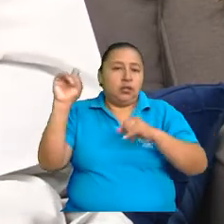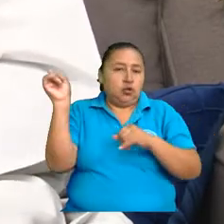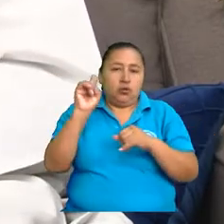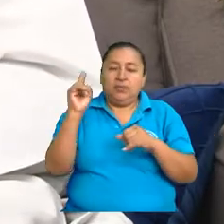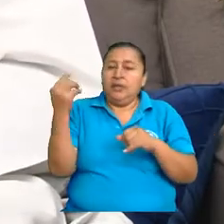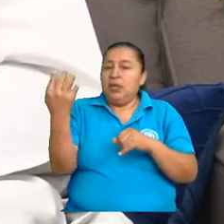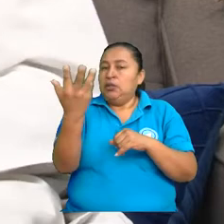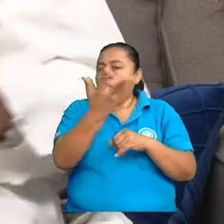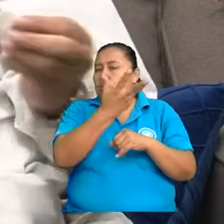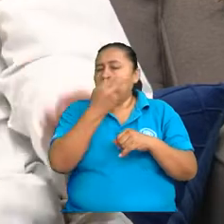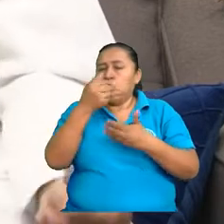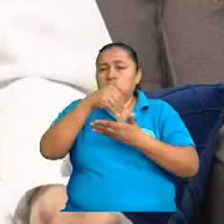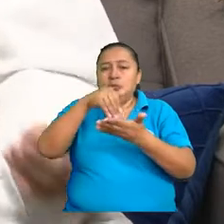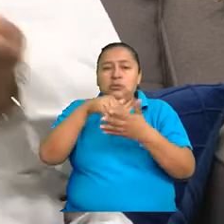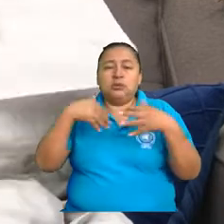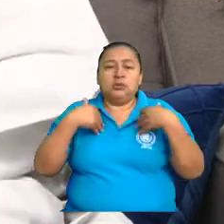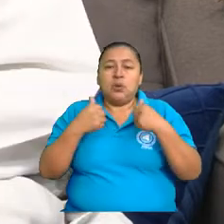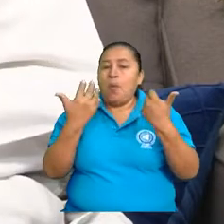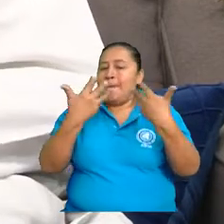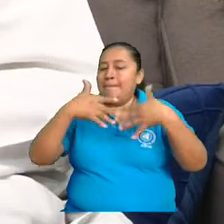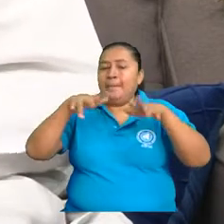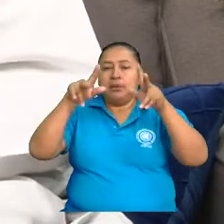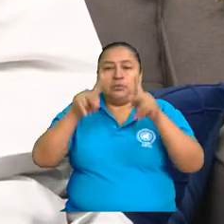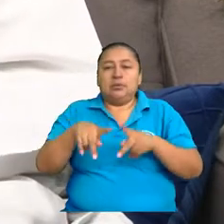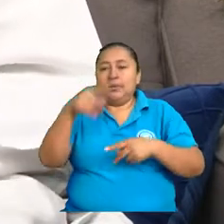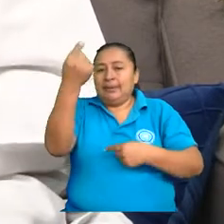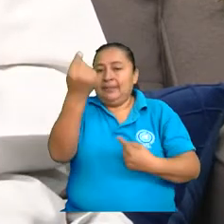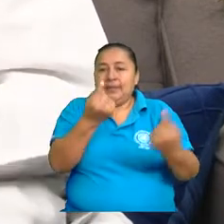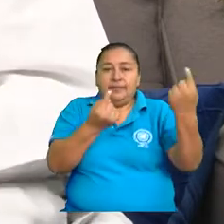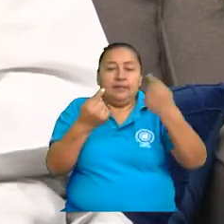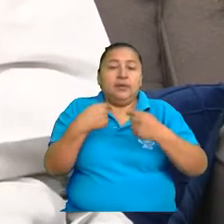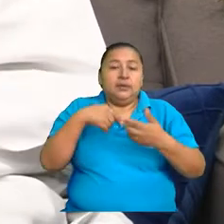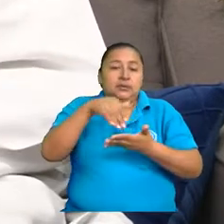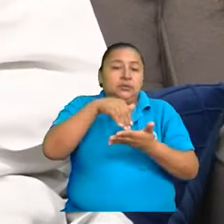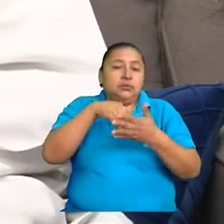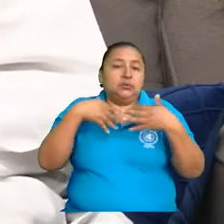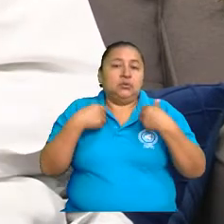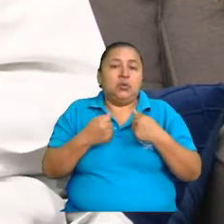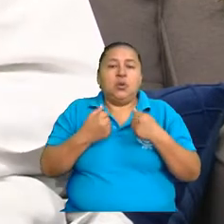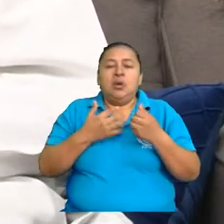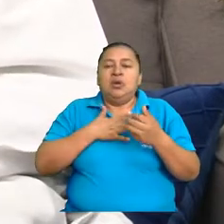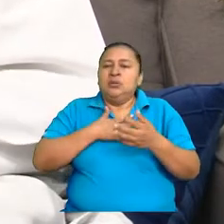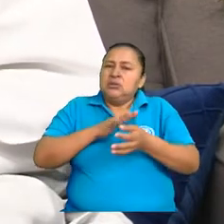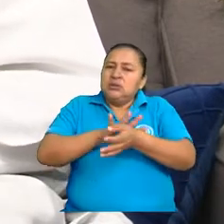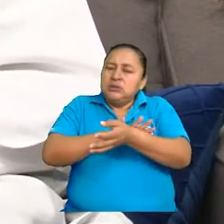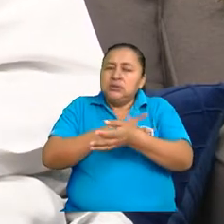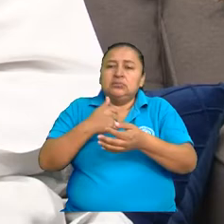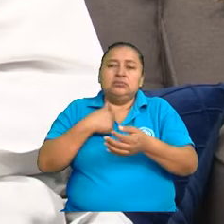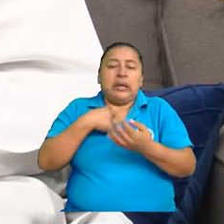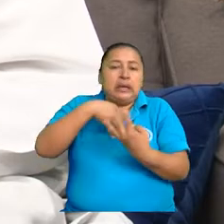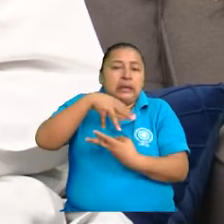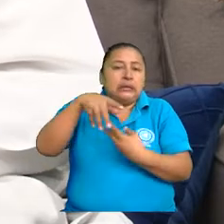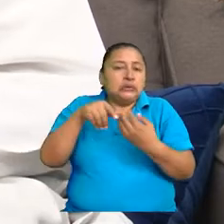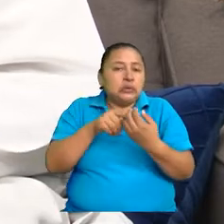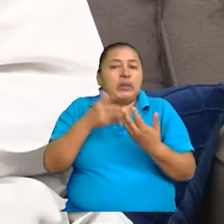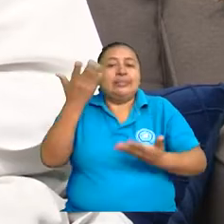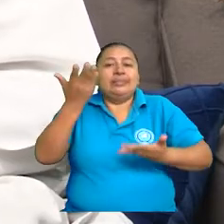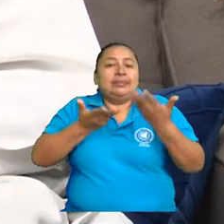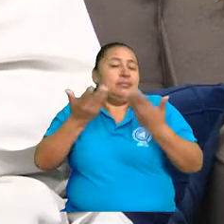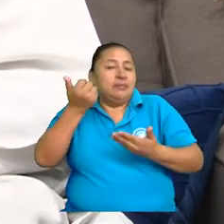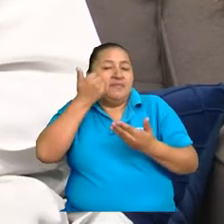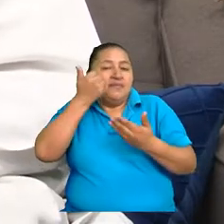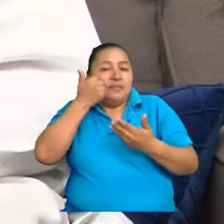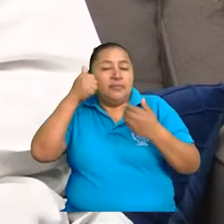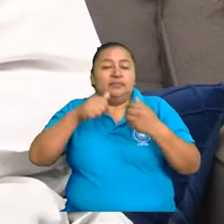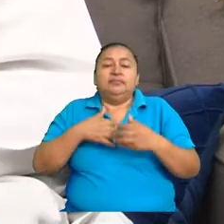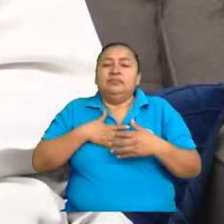todas las unidades de salud. Cualquier persona que acuda a la unidad de salud con un síntoma que esté relacionado con una